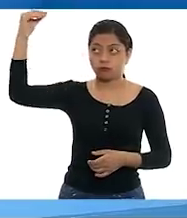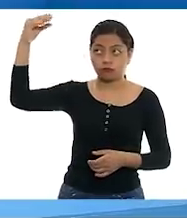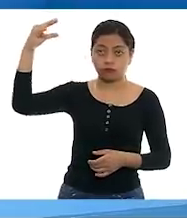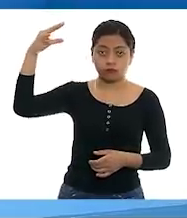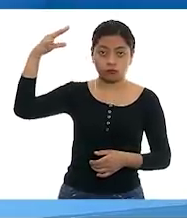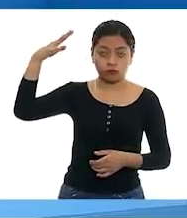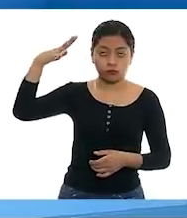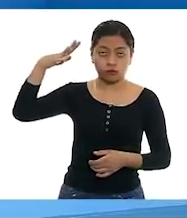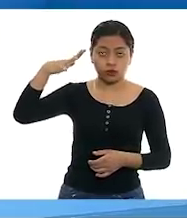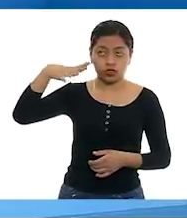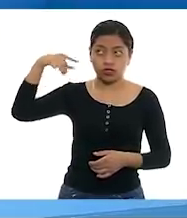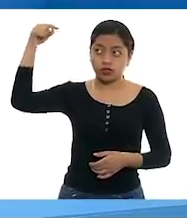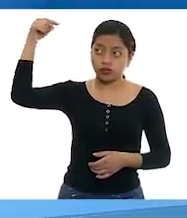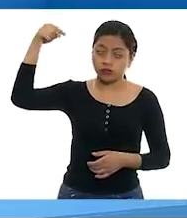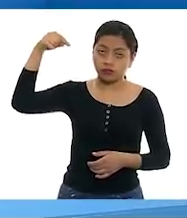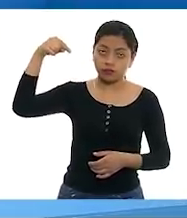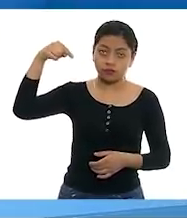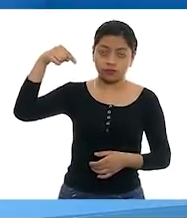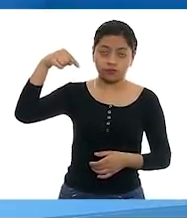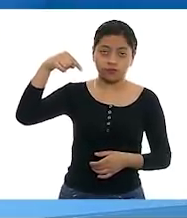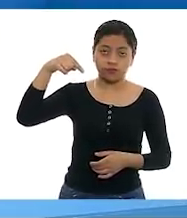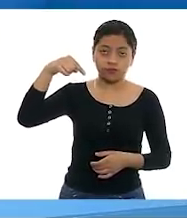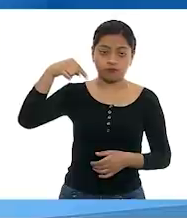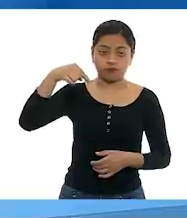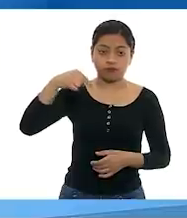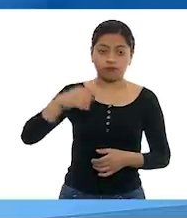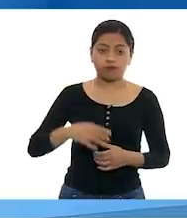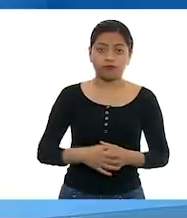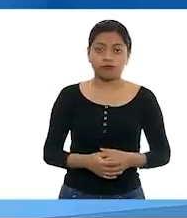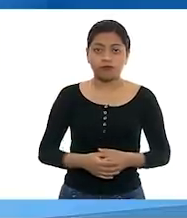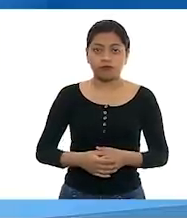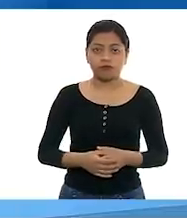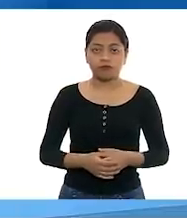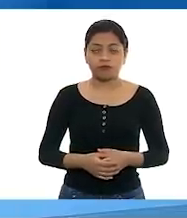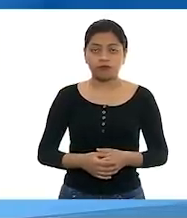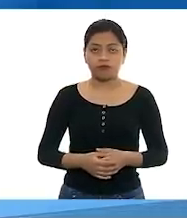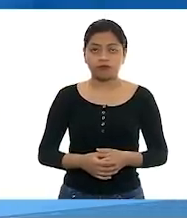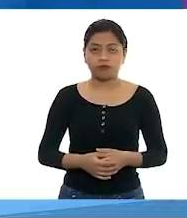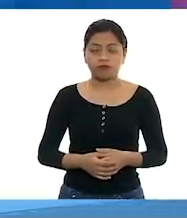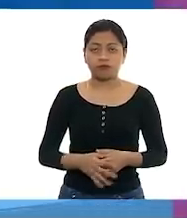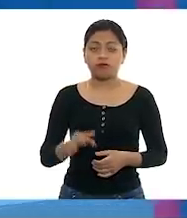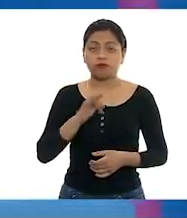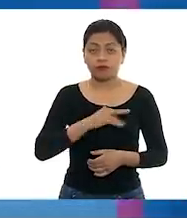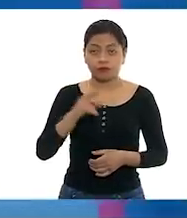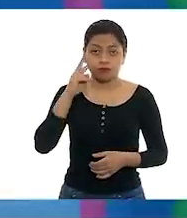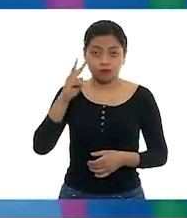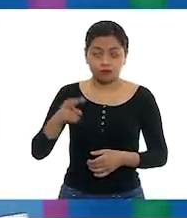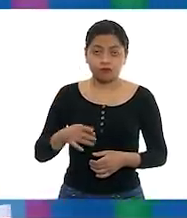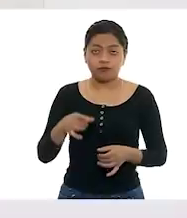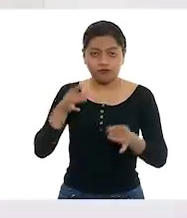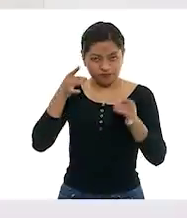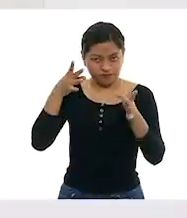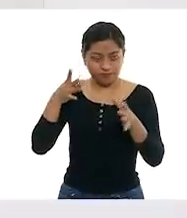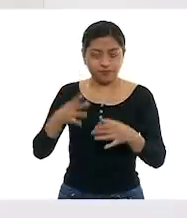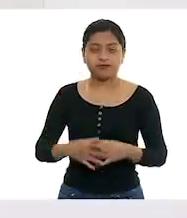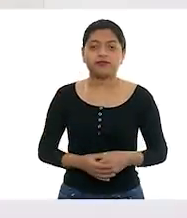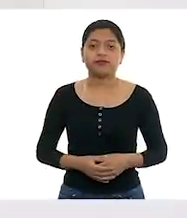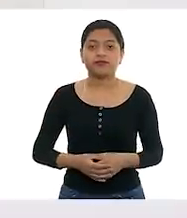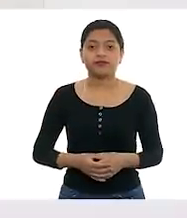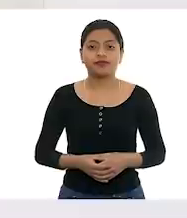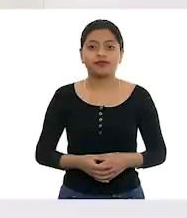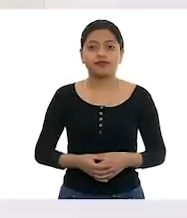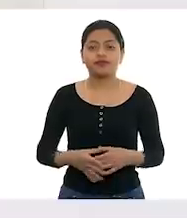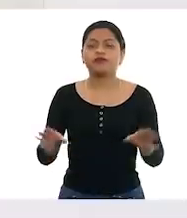solares y cómo es que algunos, por ver las flechas, vamos a entender cómo es que se